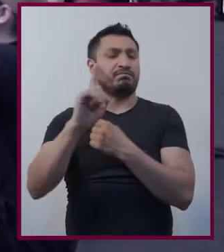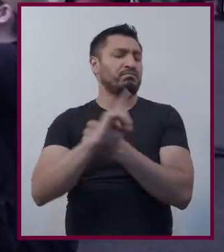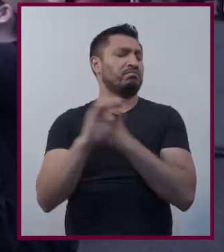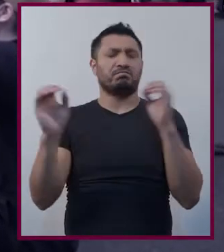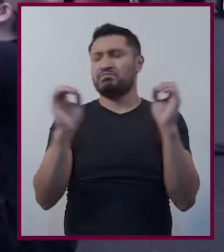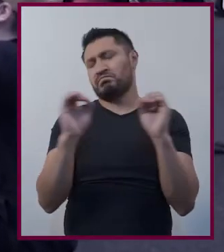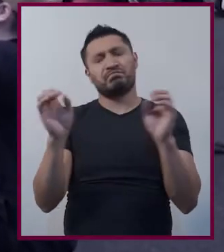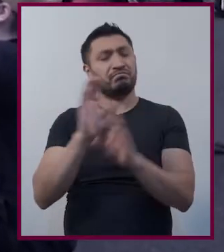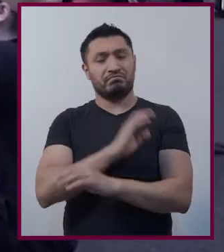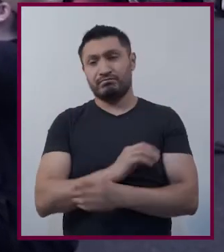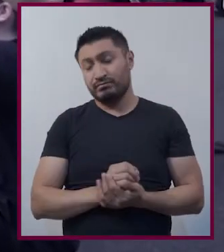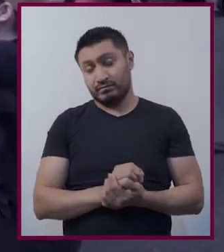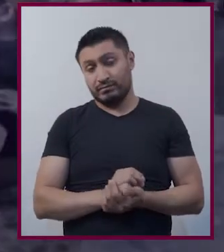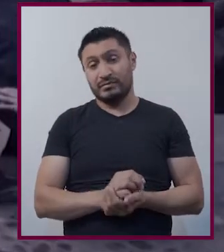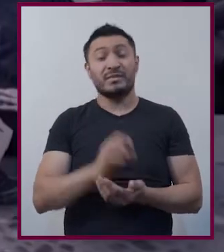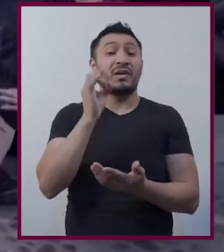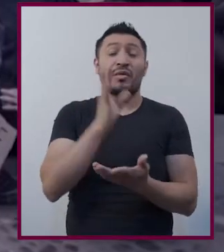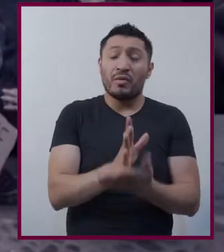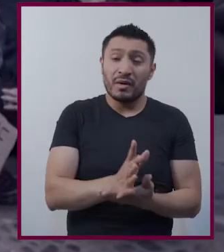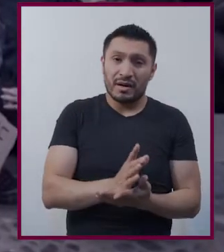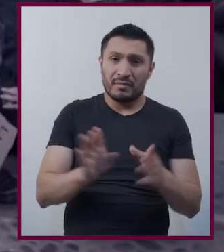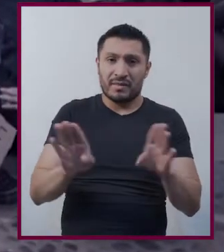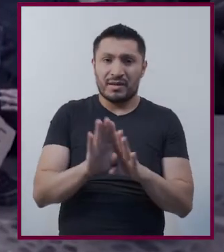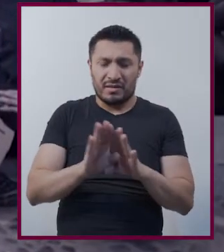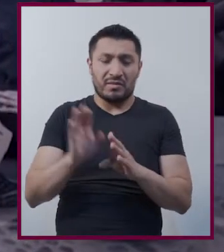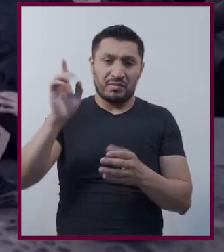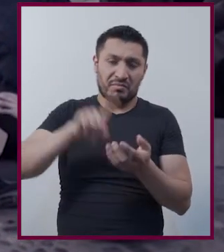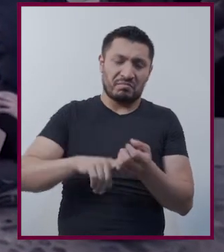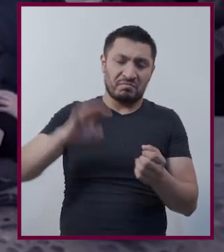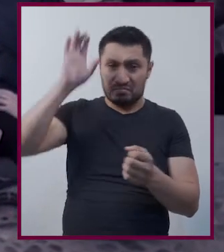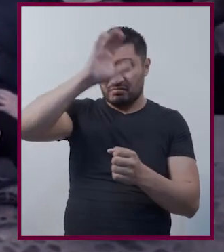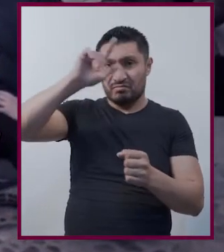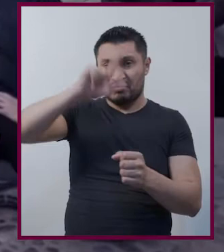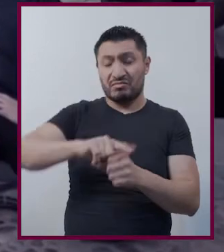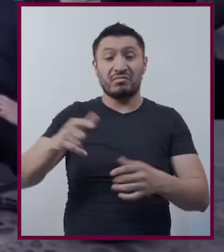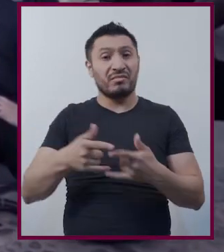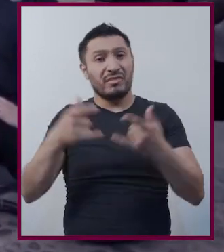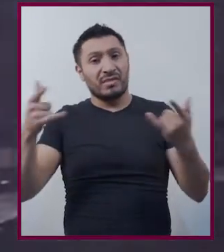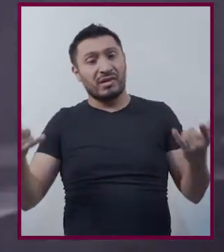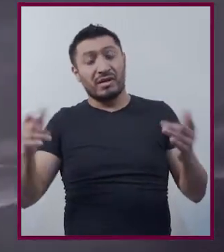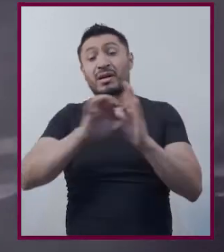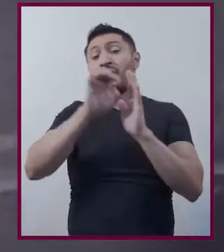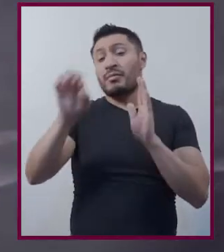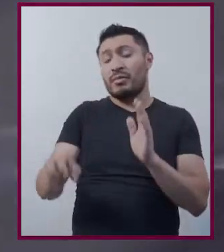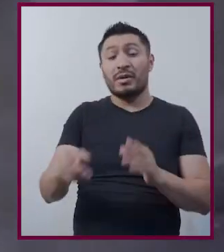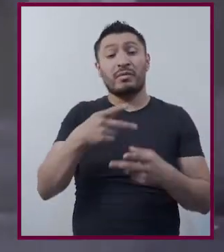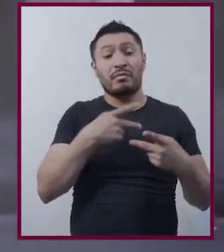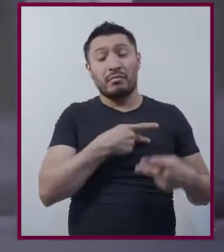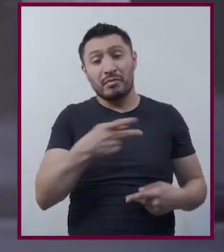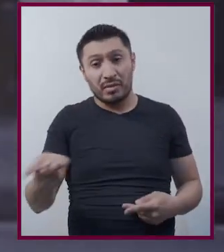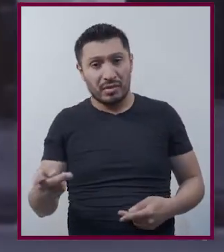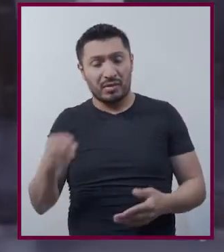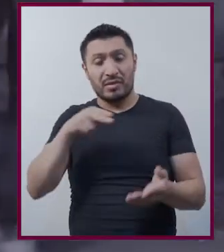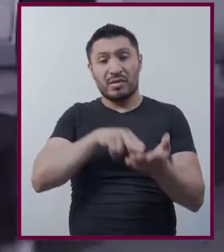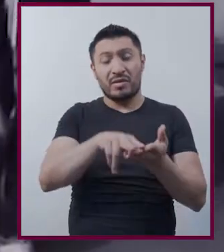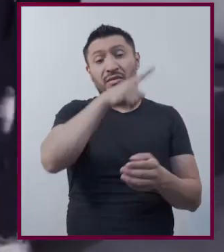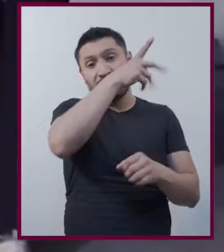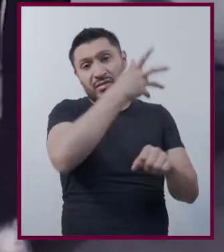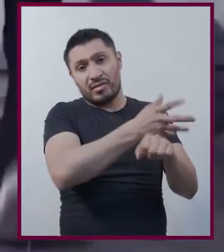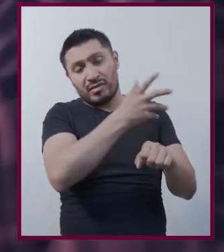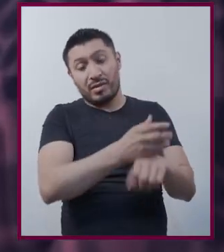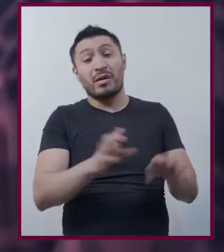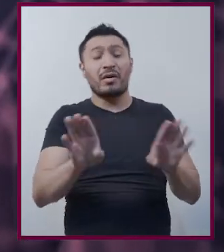del liberalismo, sino tan solo efectos de la cultura y la historia. Por ejemplo, que la pobreza de los negros en aquel país